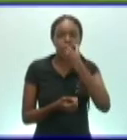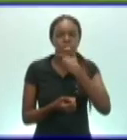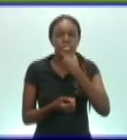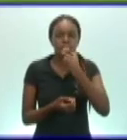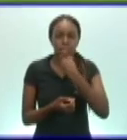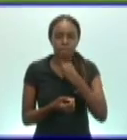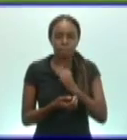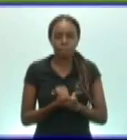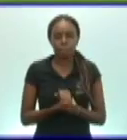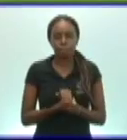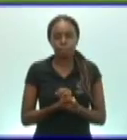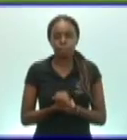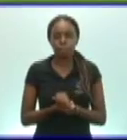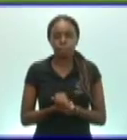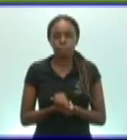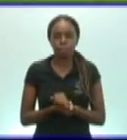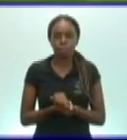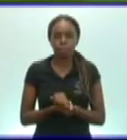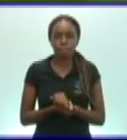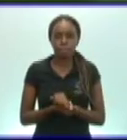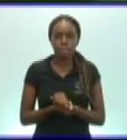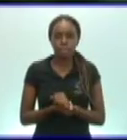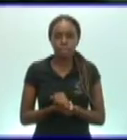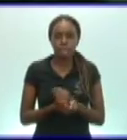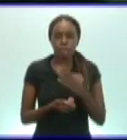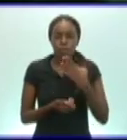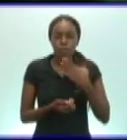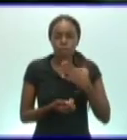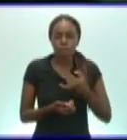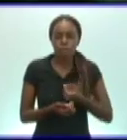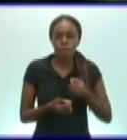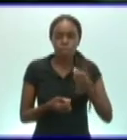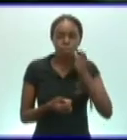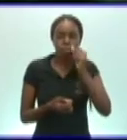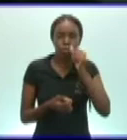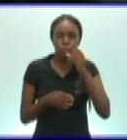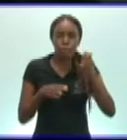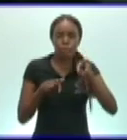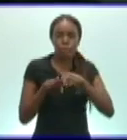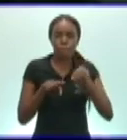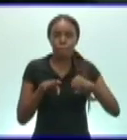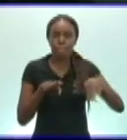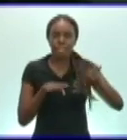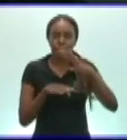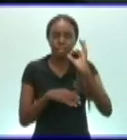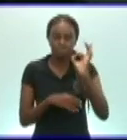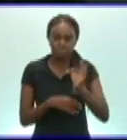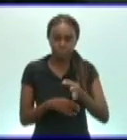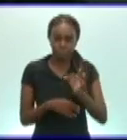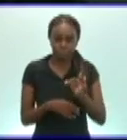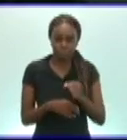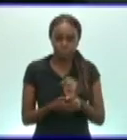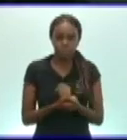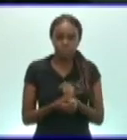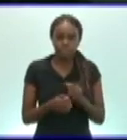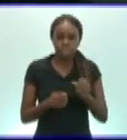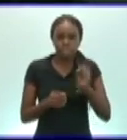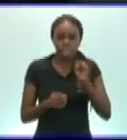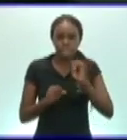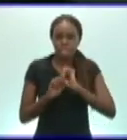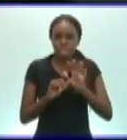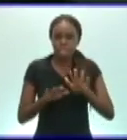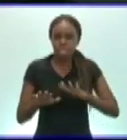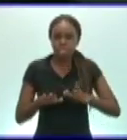Céspedes. Cuando Cánovas, que es el ministro en esos momentos, se da cuenta de que hay una situación muy tensa con